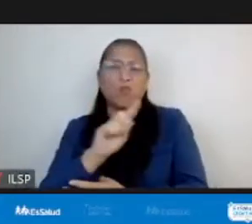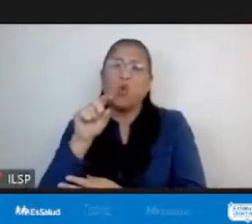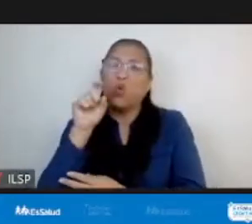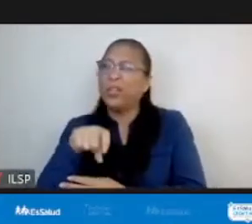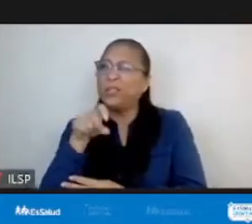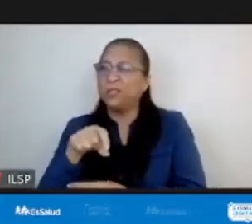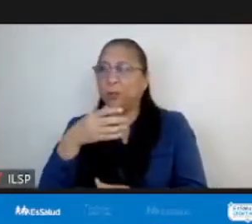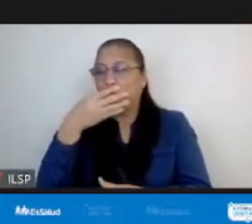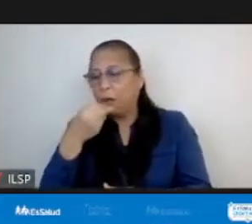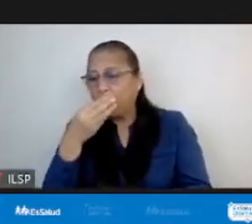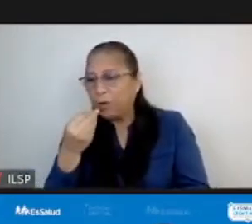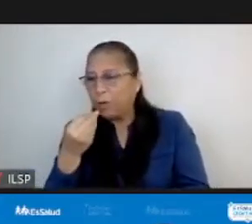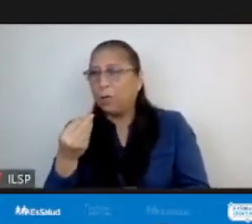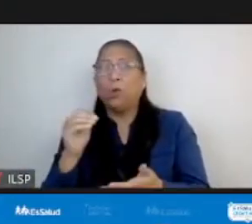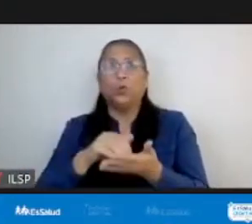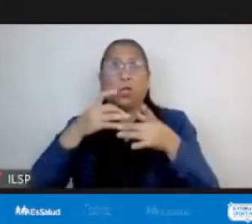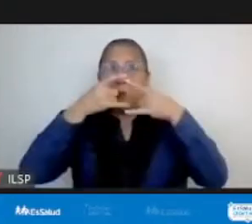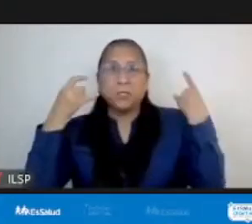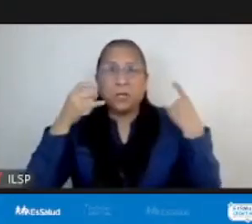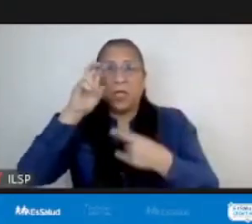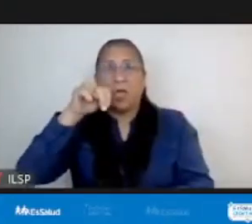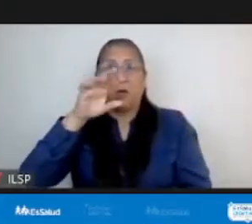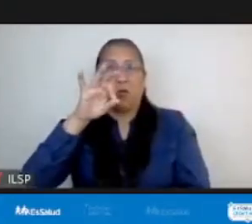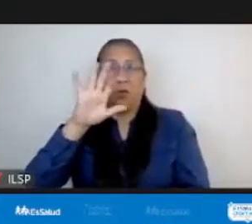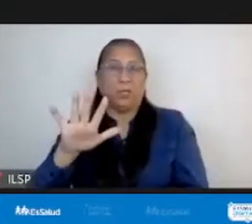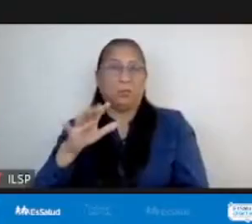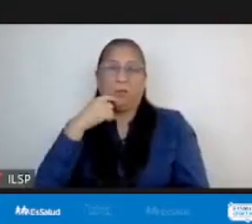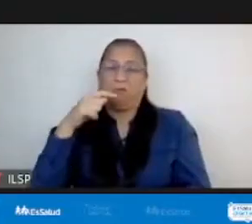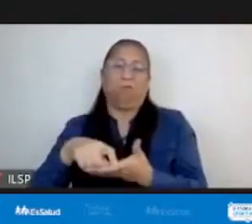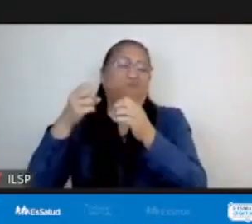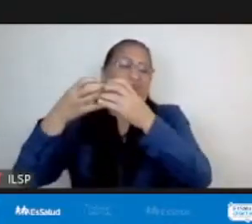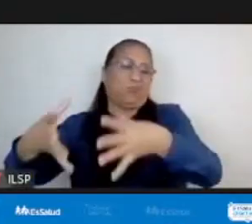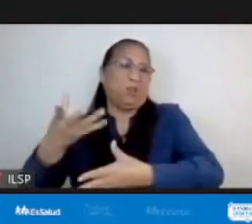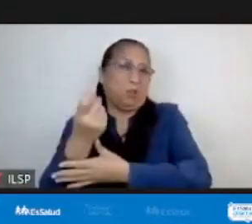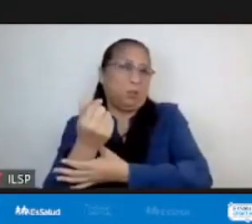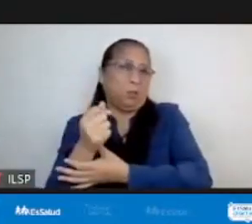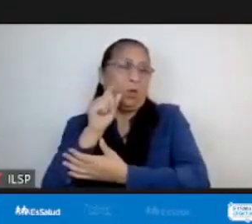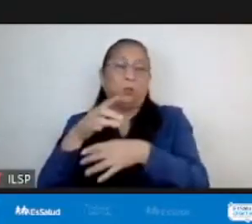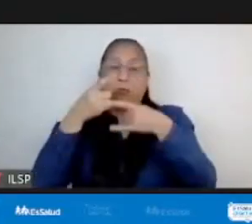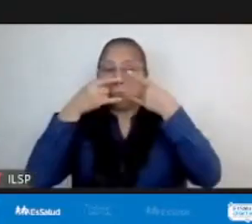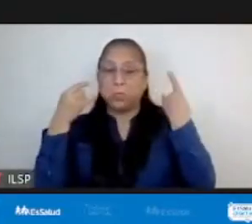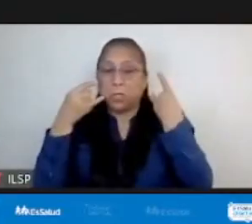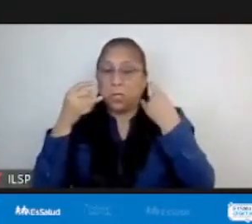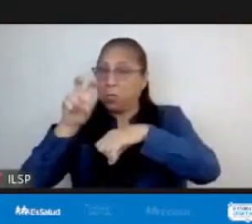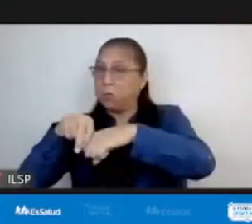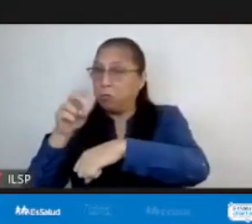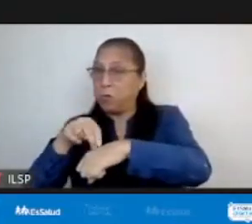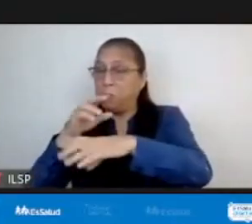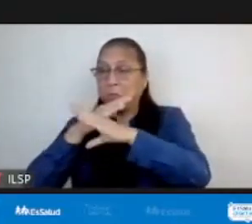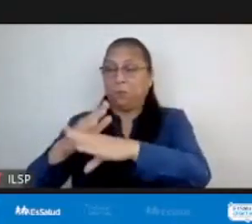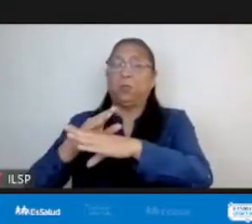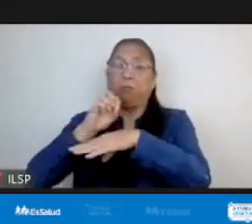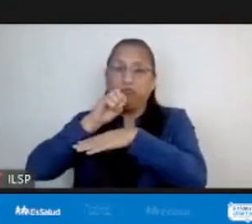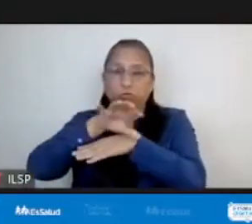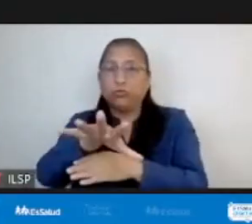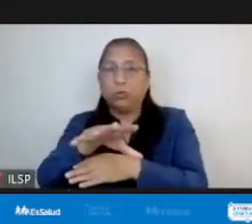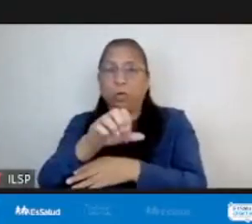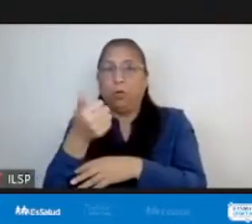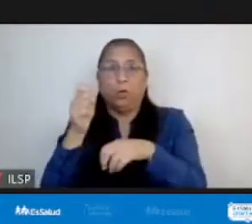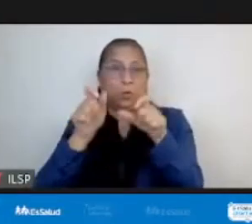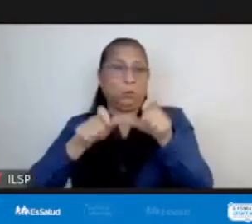resfriado, utilizar una N95. Sería un desperdicio de recurso y plata. Entonces, si estás con una mascarilla simple, vas a evitar contagiar el resto. Puedes